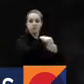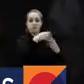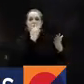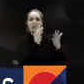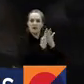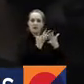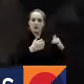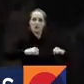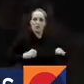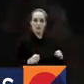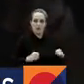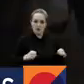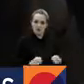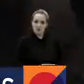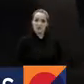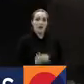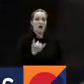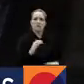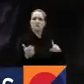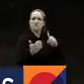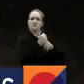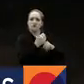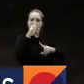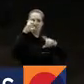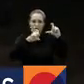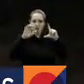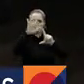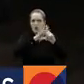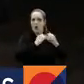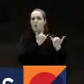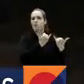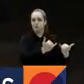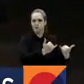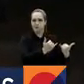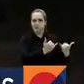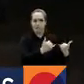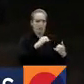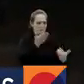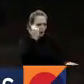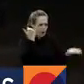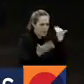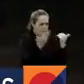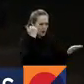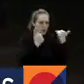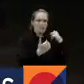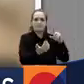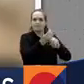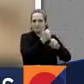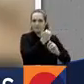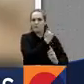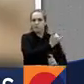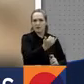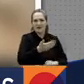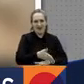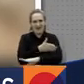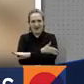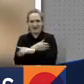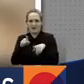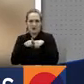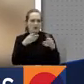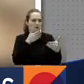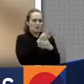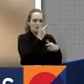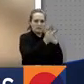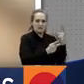en Bogotá. Estas son las primeras fotografías que se conocen de la requisa que fue adelantada por el personal del Comando